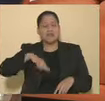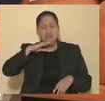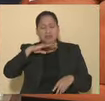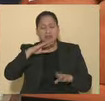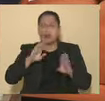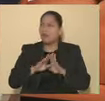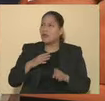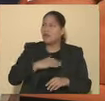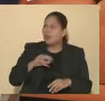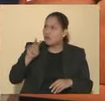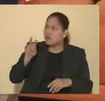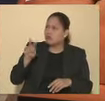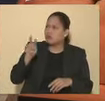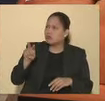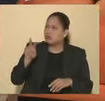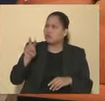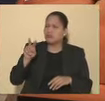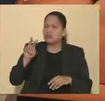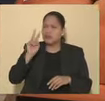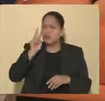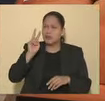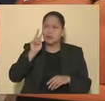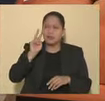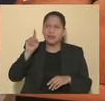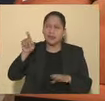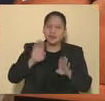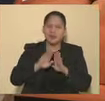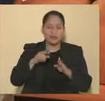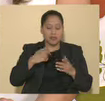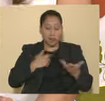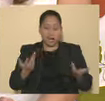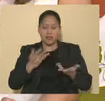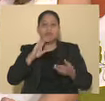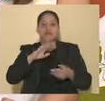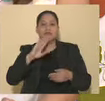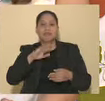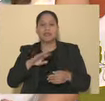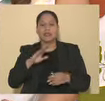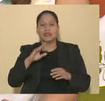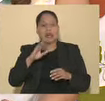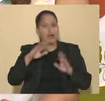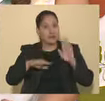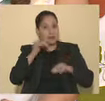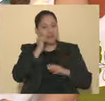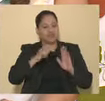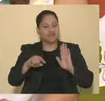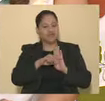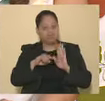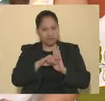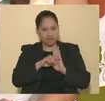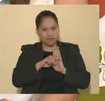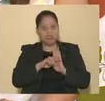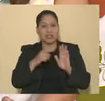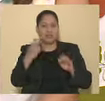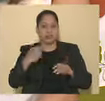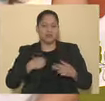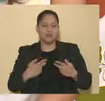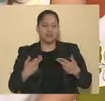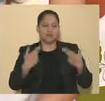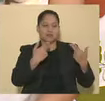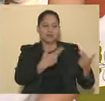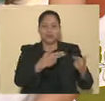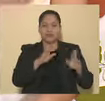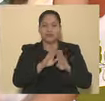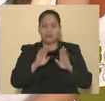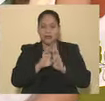los hijos están presentes con todos sus actos, que en muchas ocasiones son negativos, y esto lo transmiten a través del